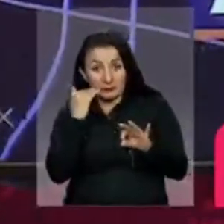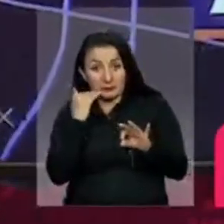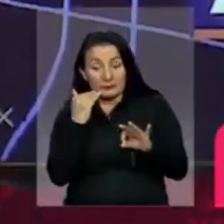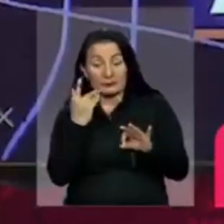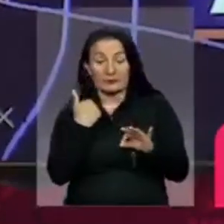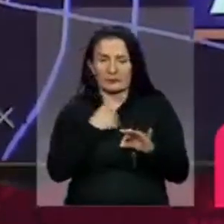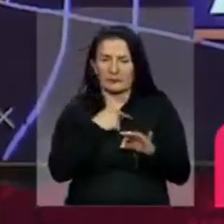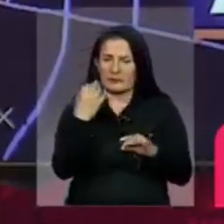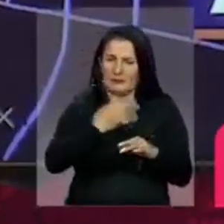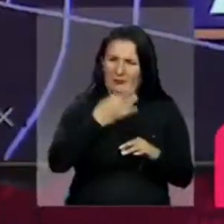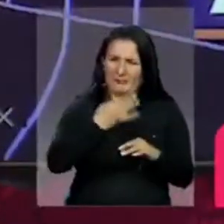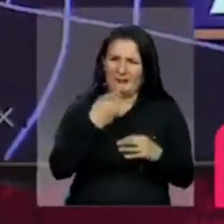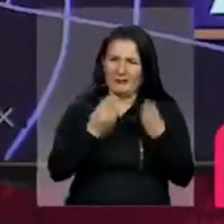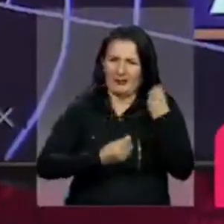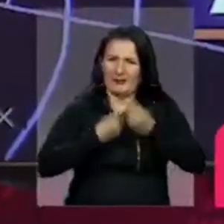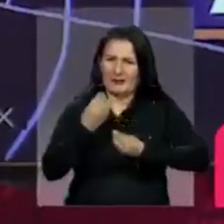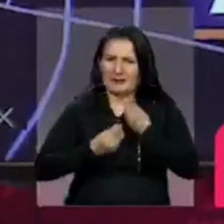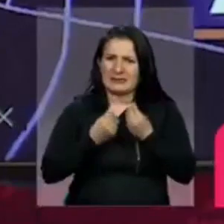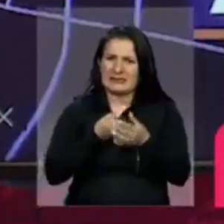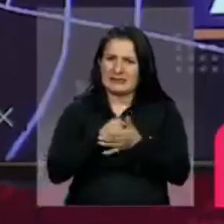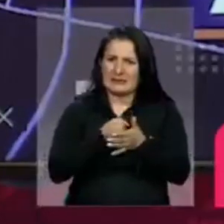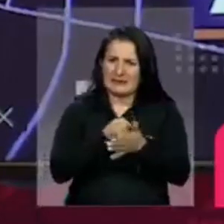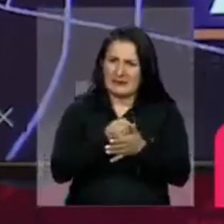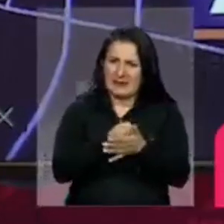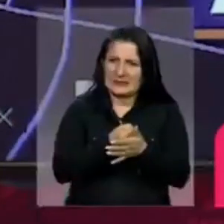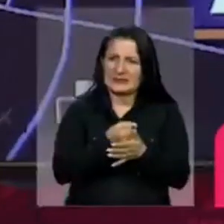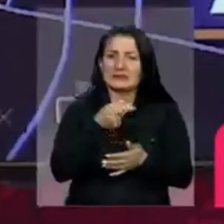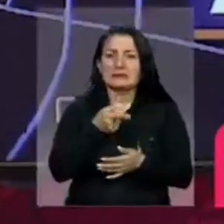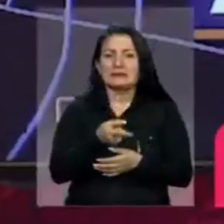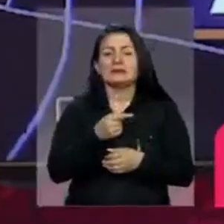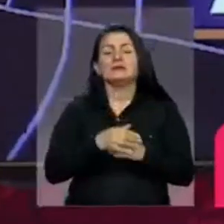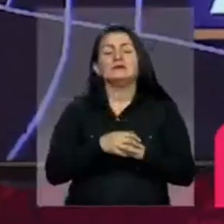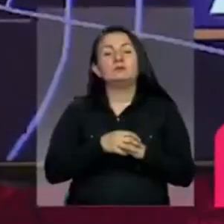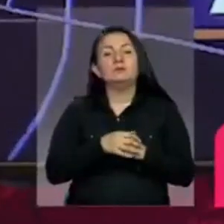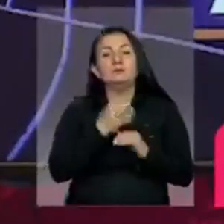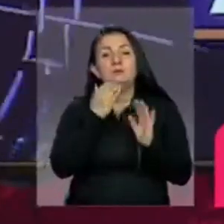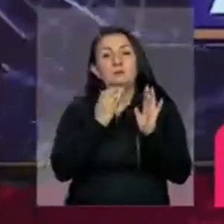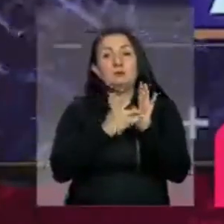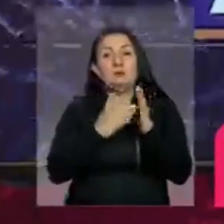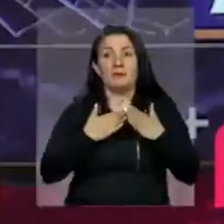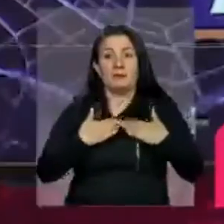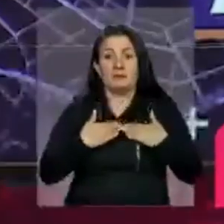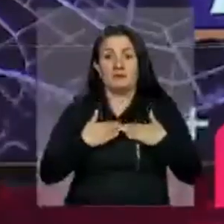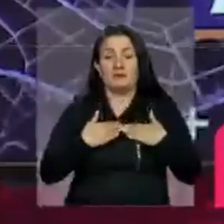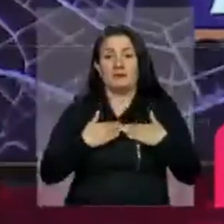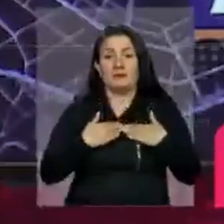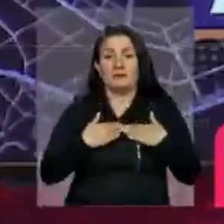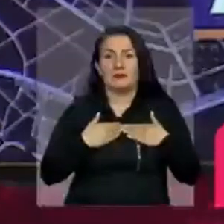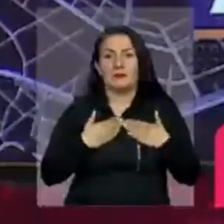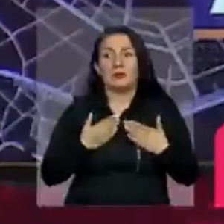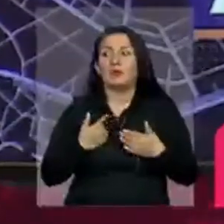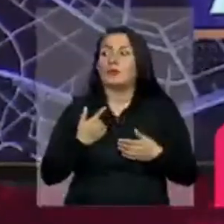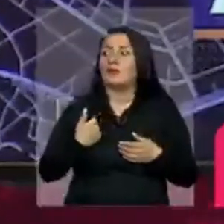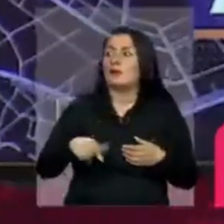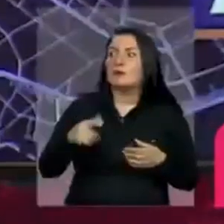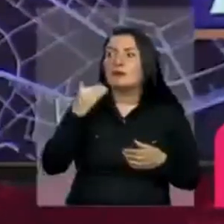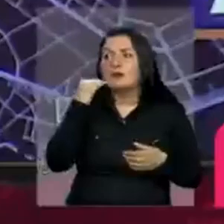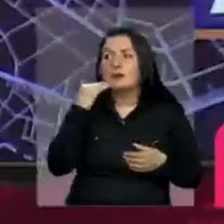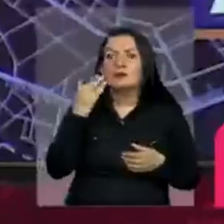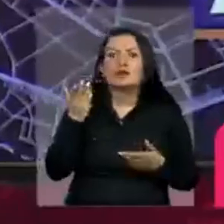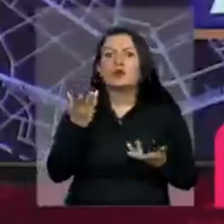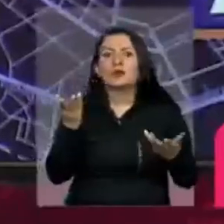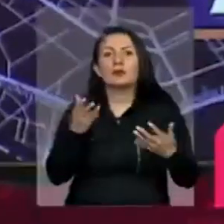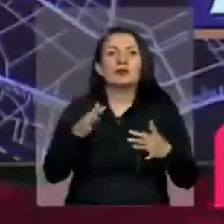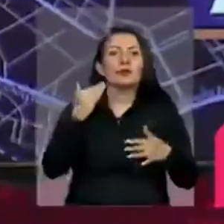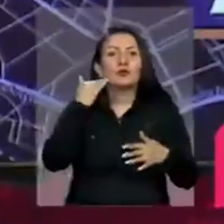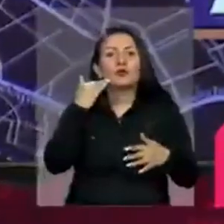que yo siempre quiero hacer mucho énfasis, porque, por ejemplo, en mi caso en los medios, ¿por qué no hay mujer? No, necesitamos mujeres en los